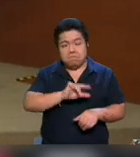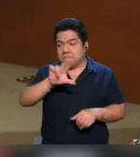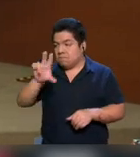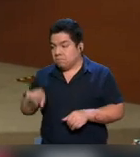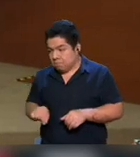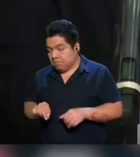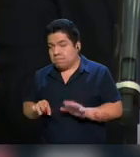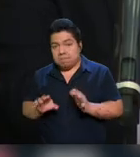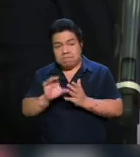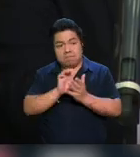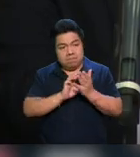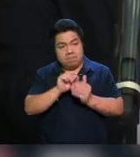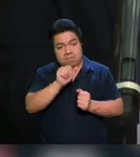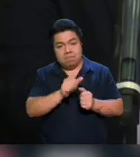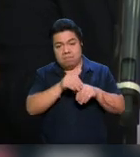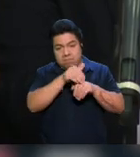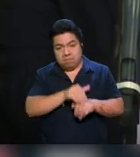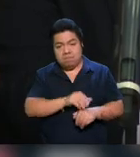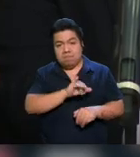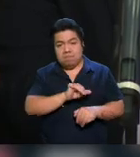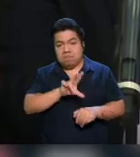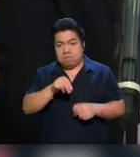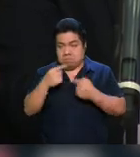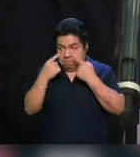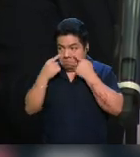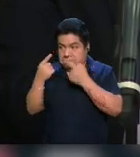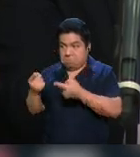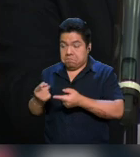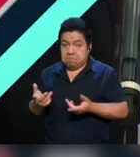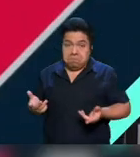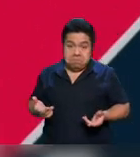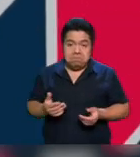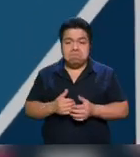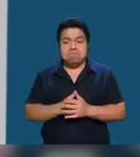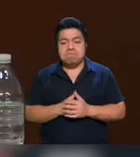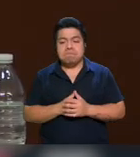constitucional la reforma al Poder Judicial. Escuchemos.